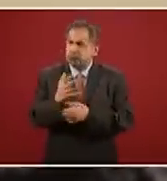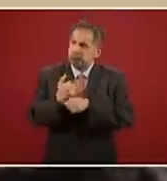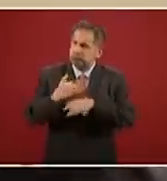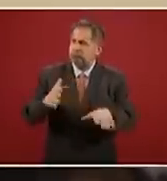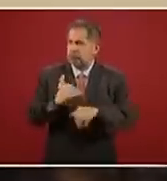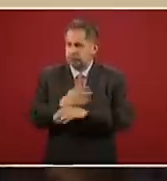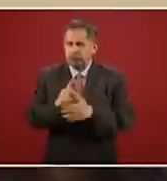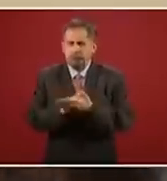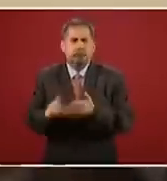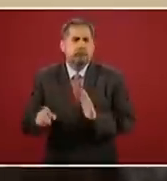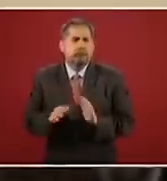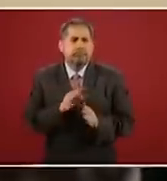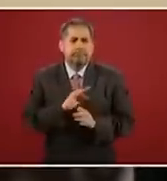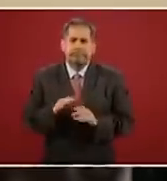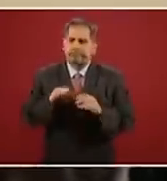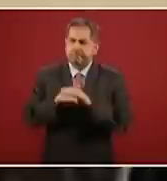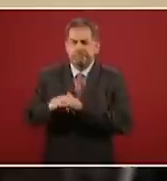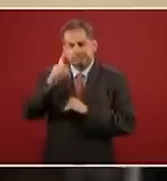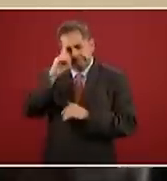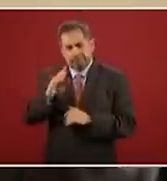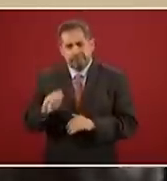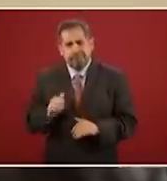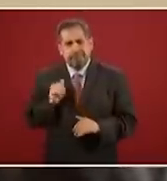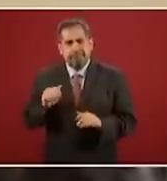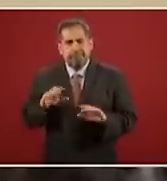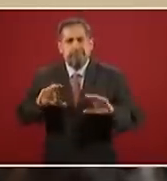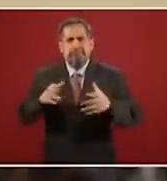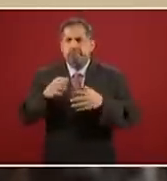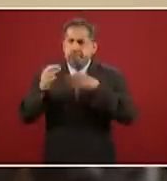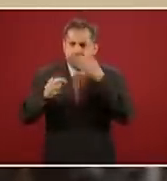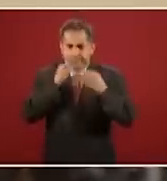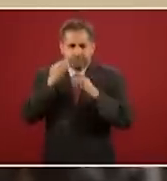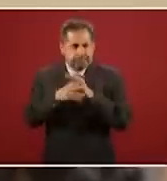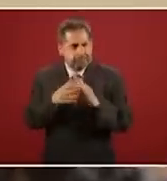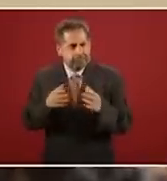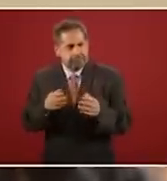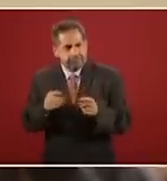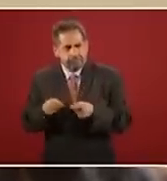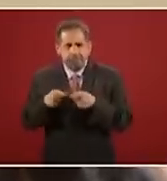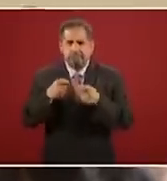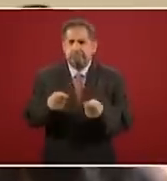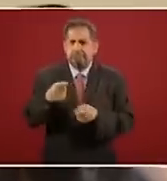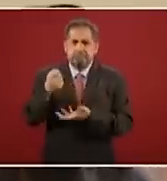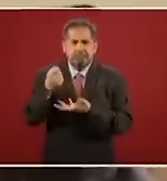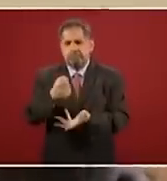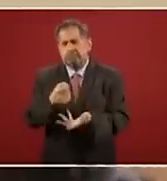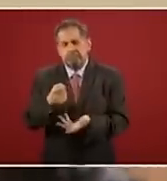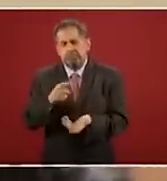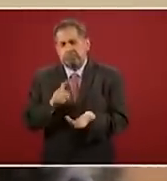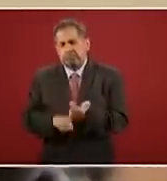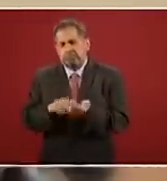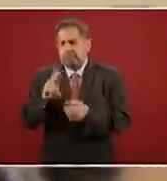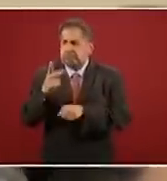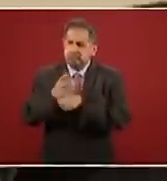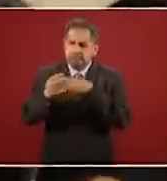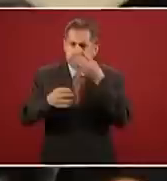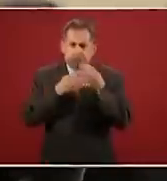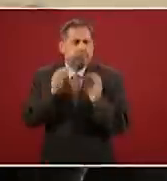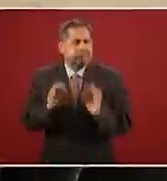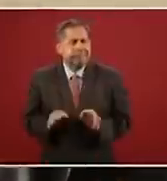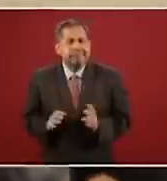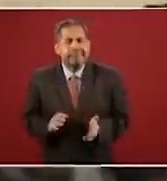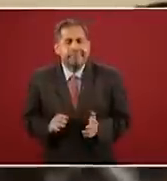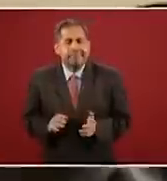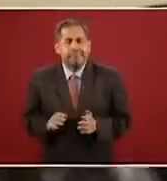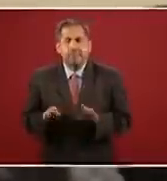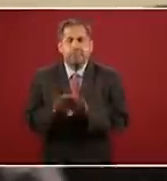información, pues puedan llegar para beneficiarse por la promoción, por los recursos públicos de publicidad oficial y que